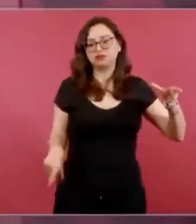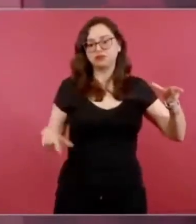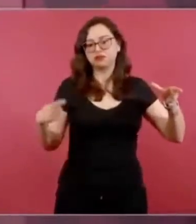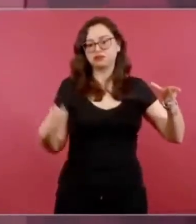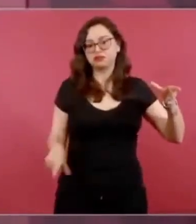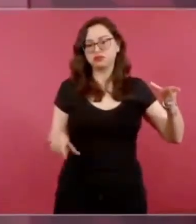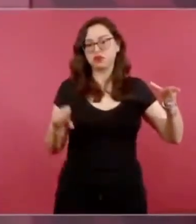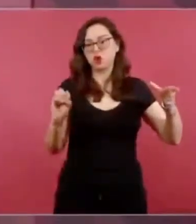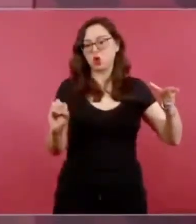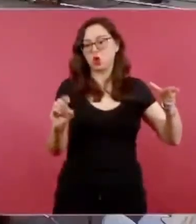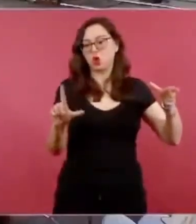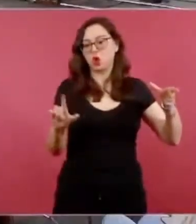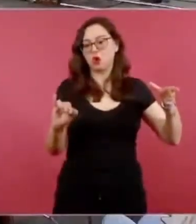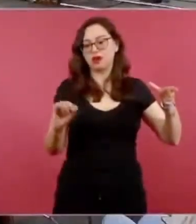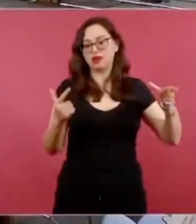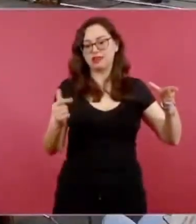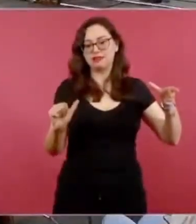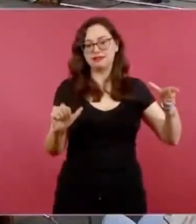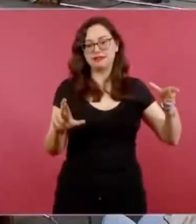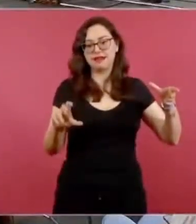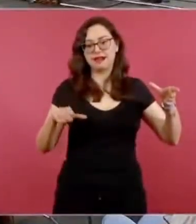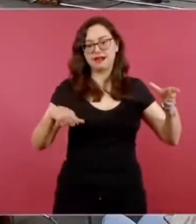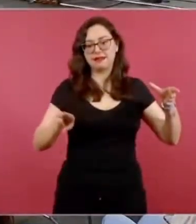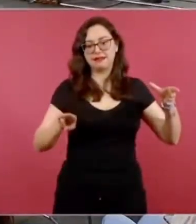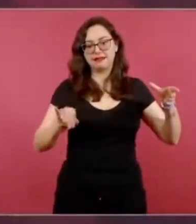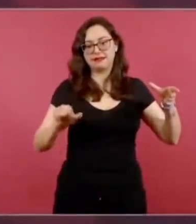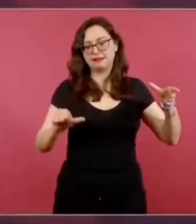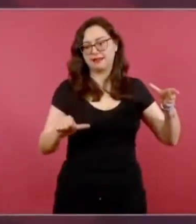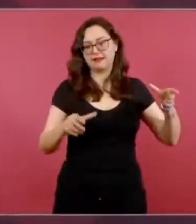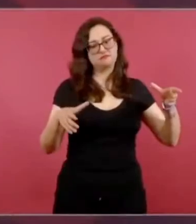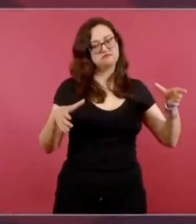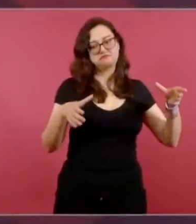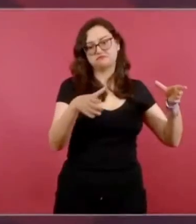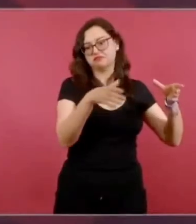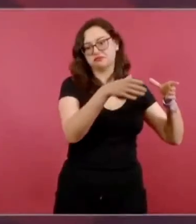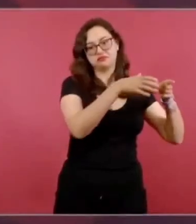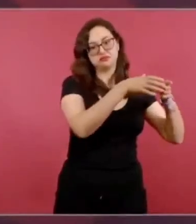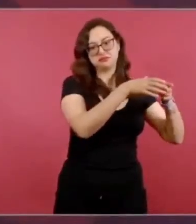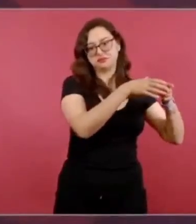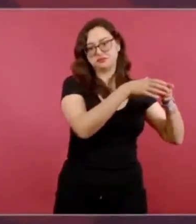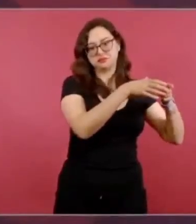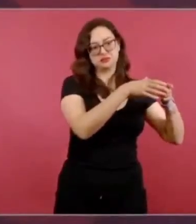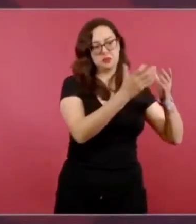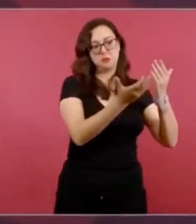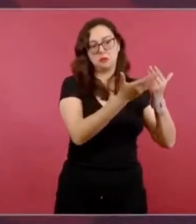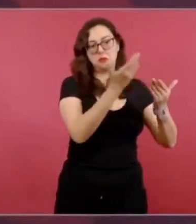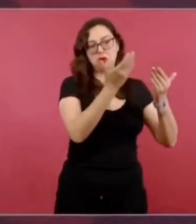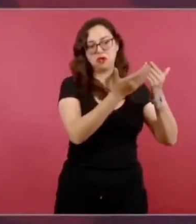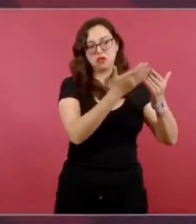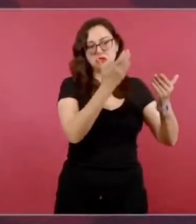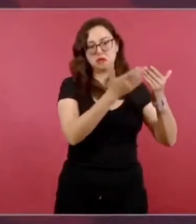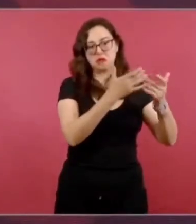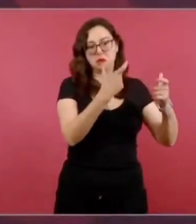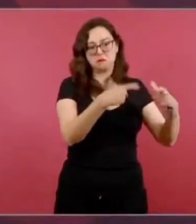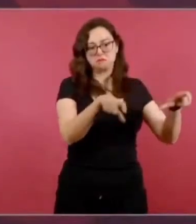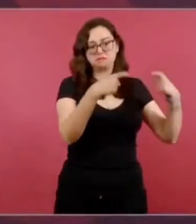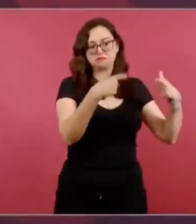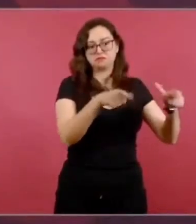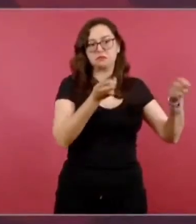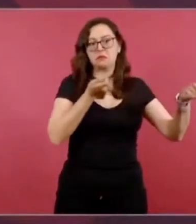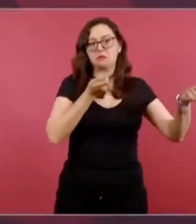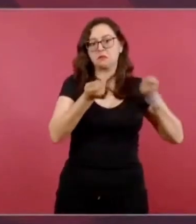con apariencia de democracia. Era una minoría que dominaba,